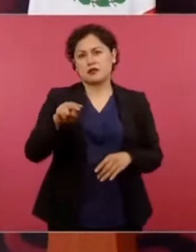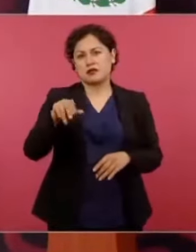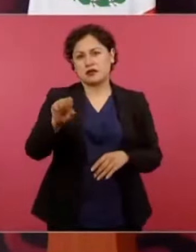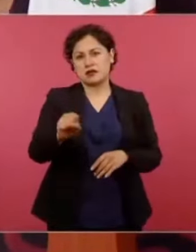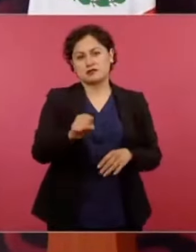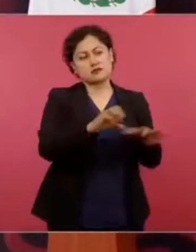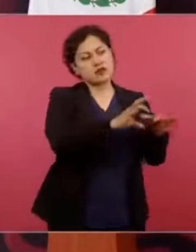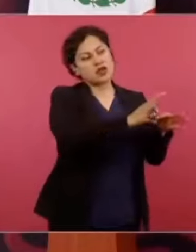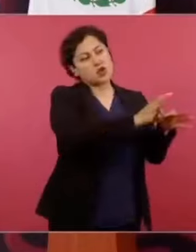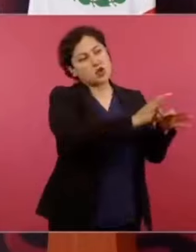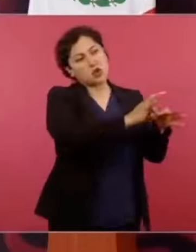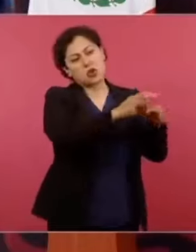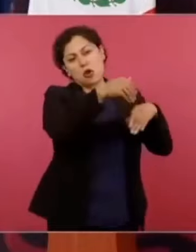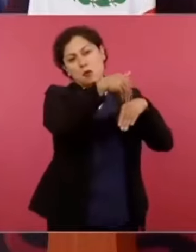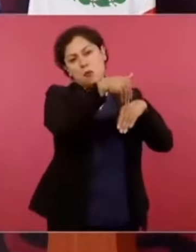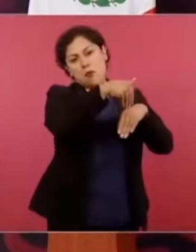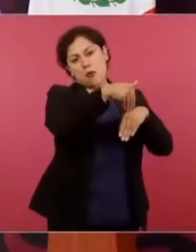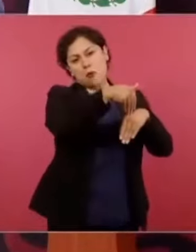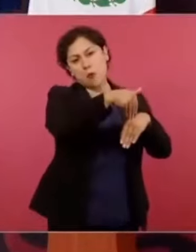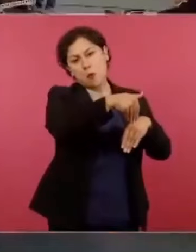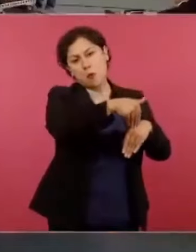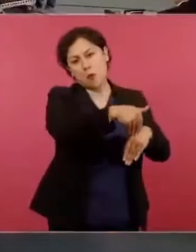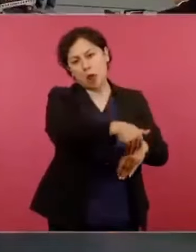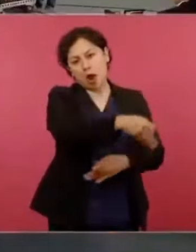A todos los fue cooptando.